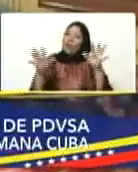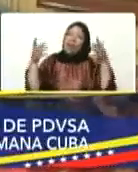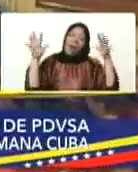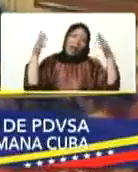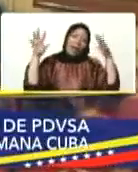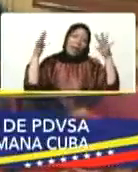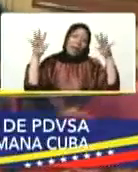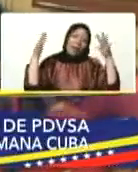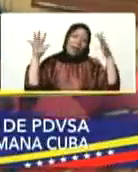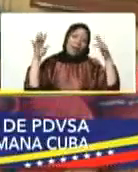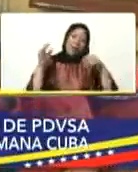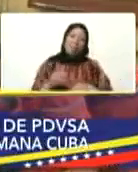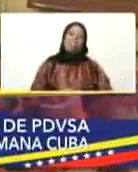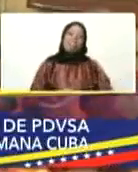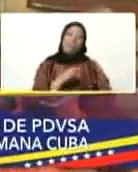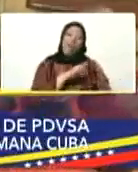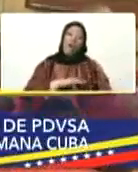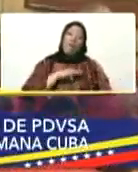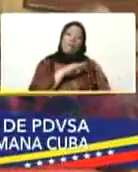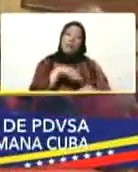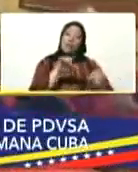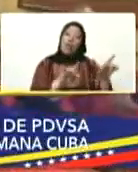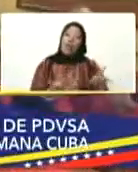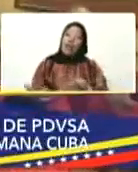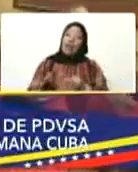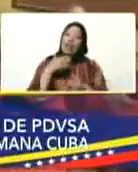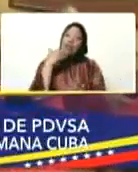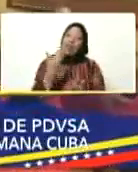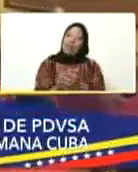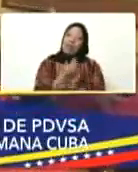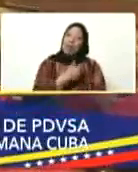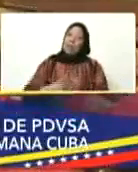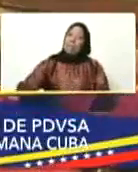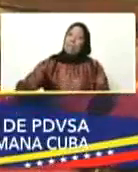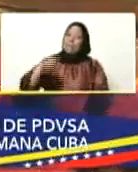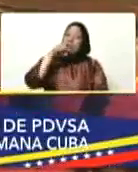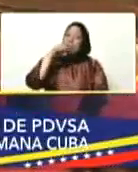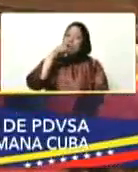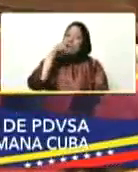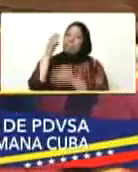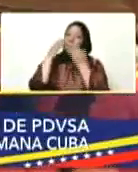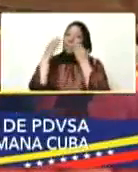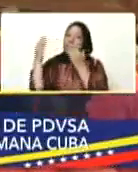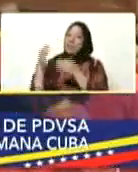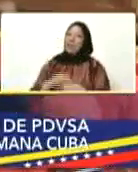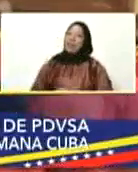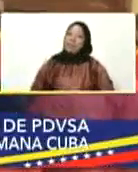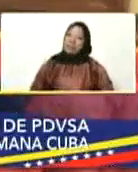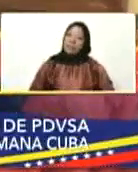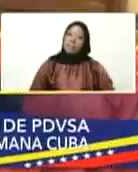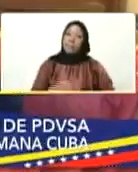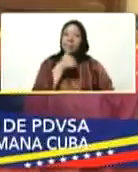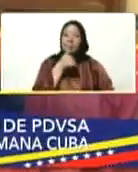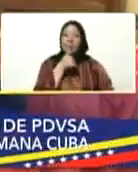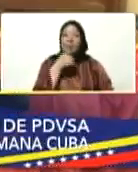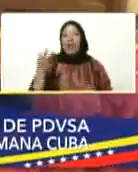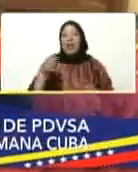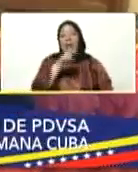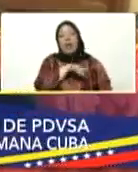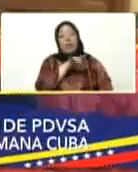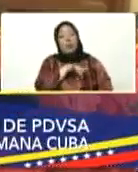Misión cumplida, en palabras del jefe de la delegación venezolana, Ruber Rafael Hurtado García, quien de manera